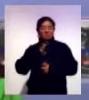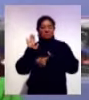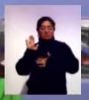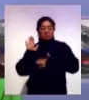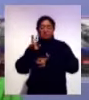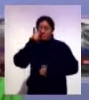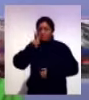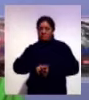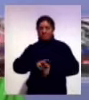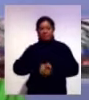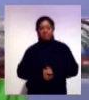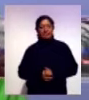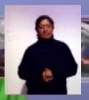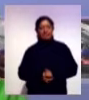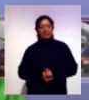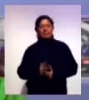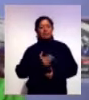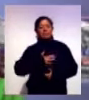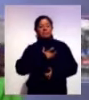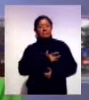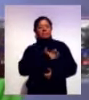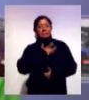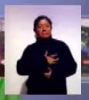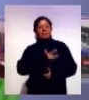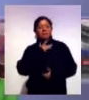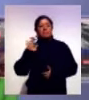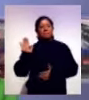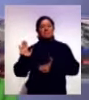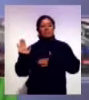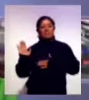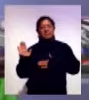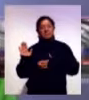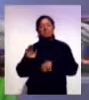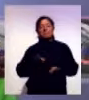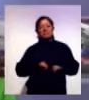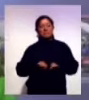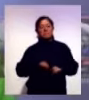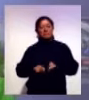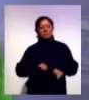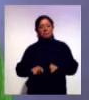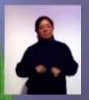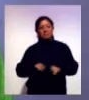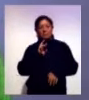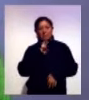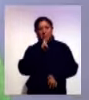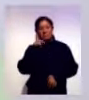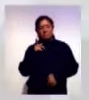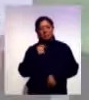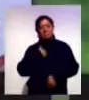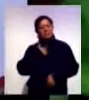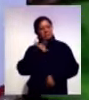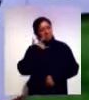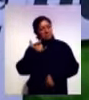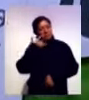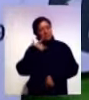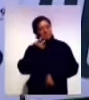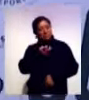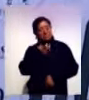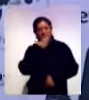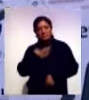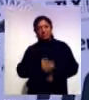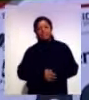prácticamente. Nosotros tenemos siempre el compromiso de hacer las cosas mejor, hemos luchado por que estas cosas se den. Esta